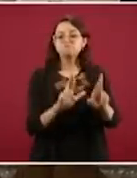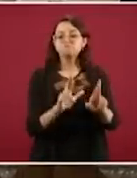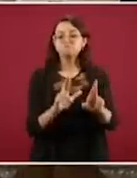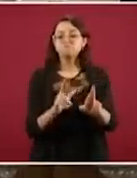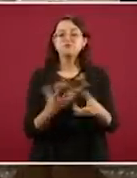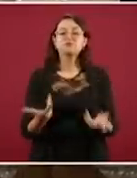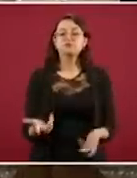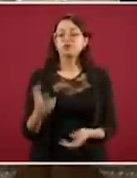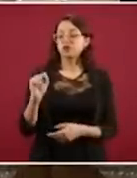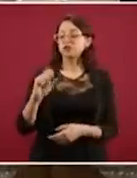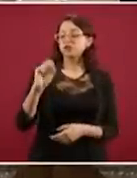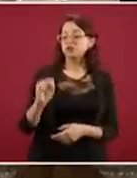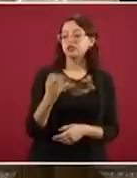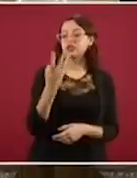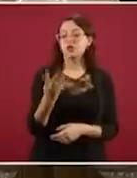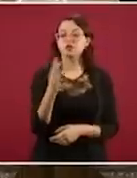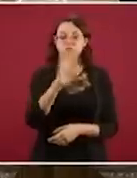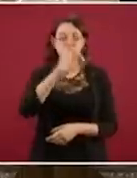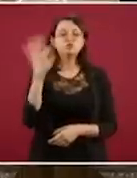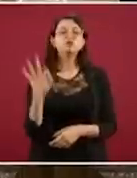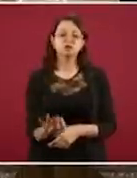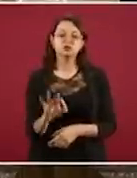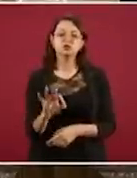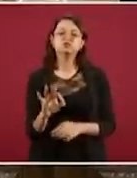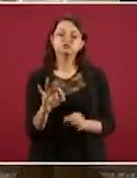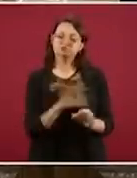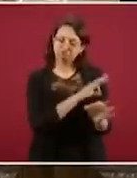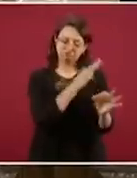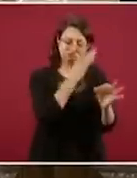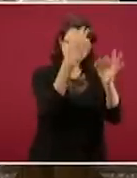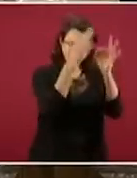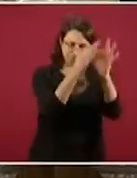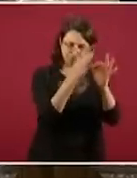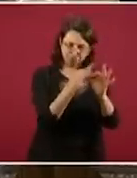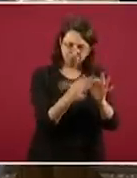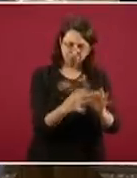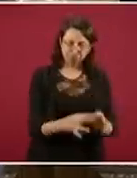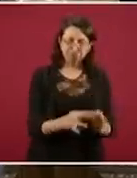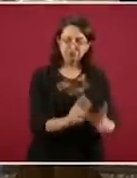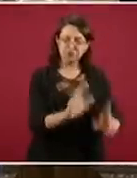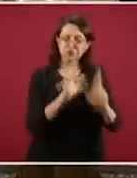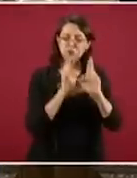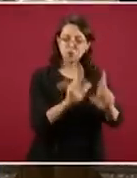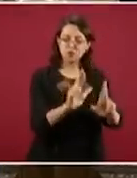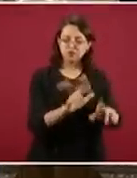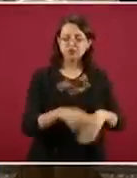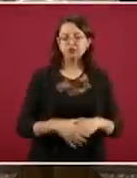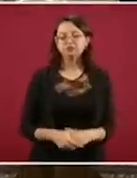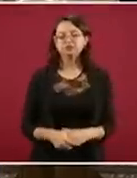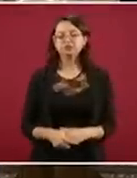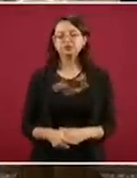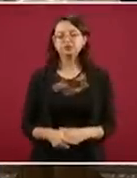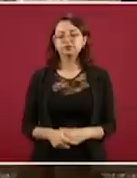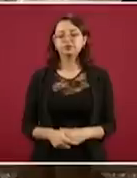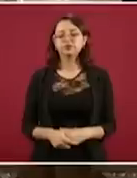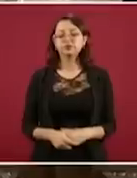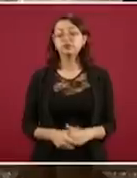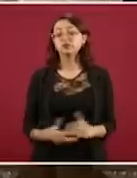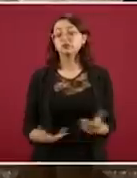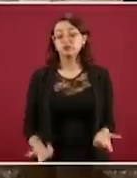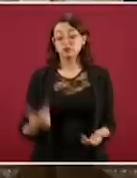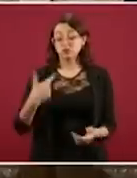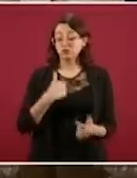en un 64% a todas estas cartas, a todas estas peticiones. Cuando recorro el